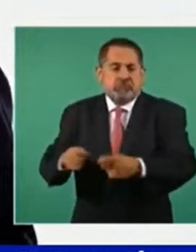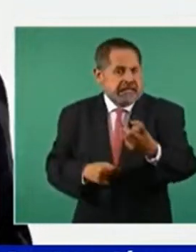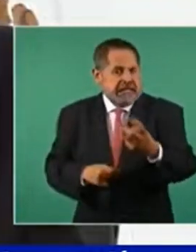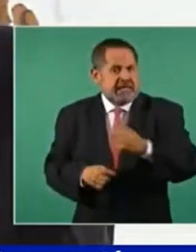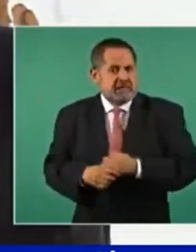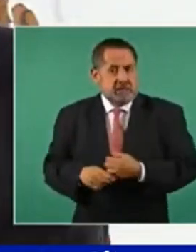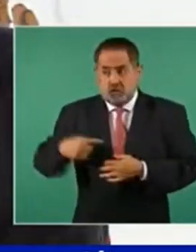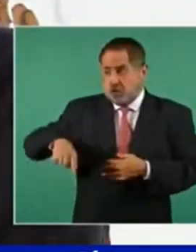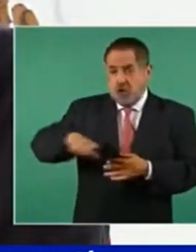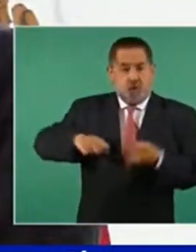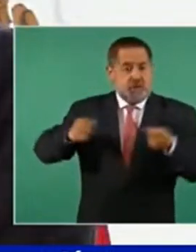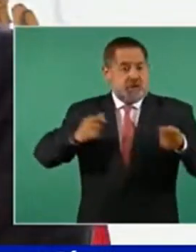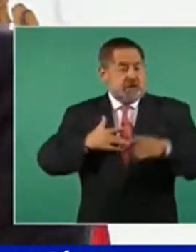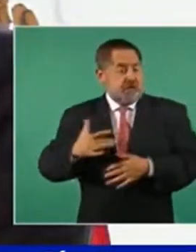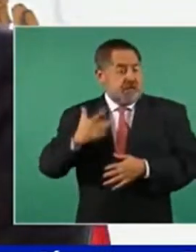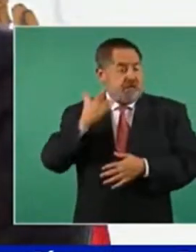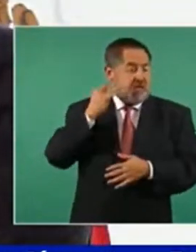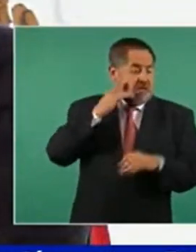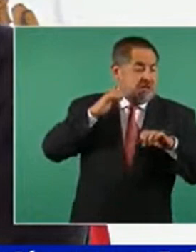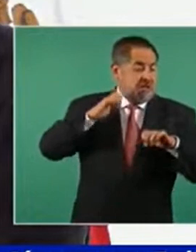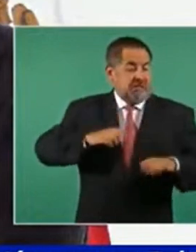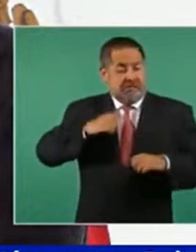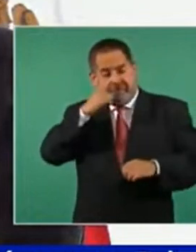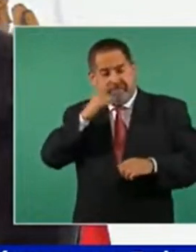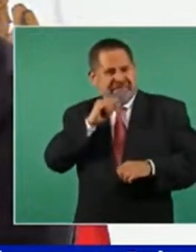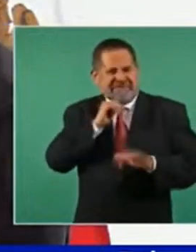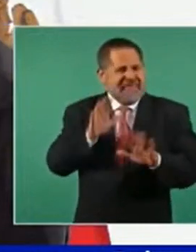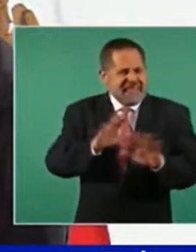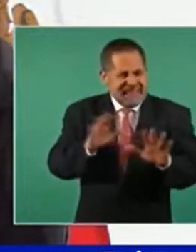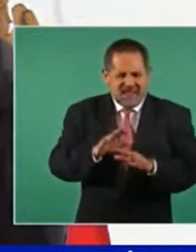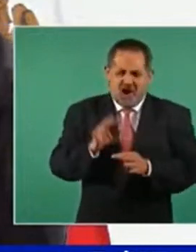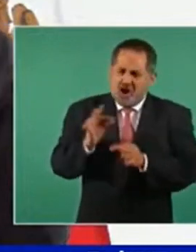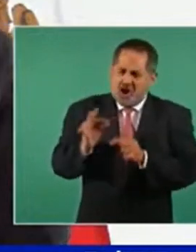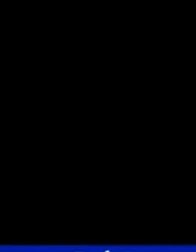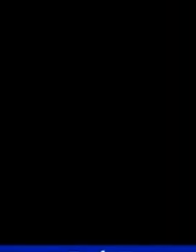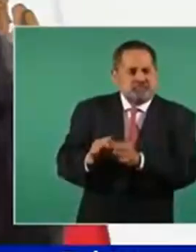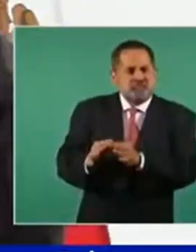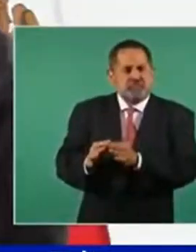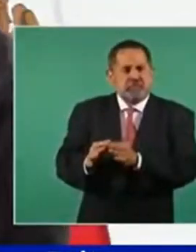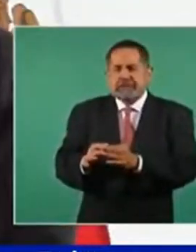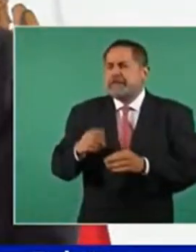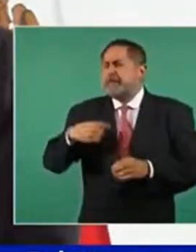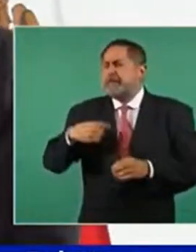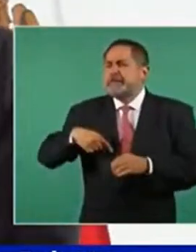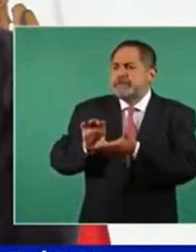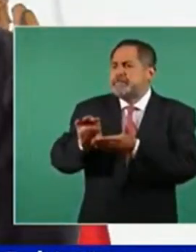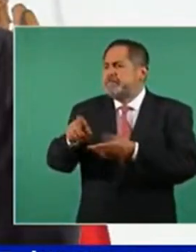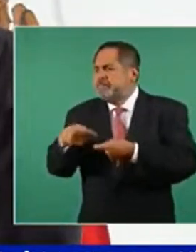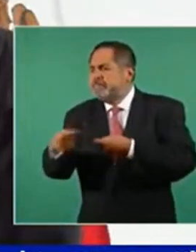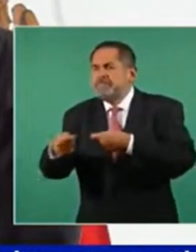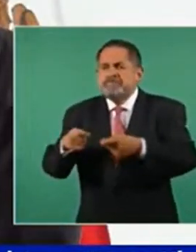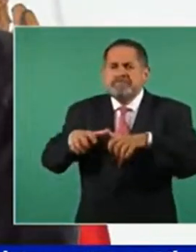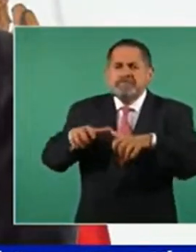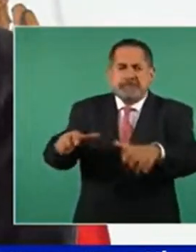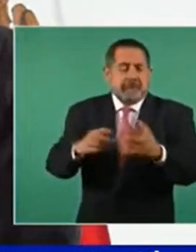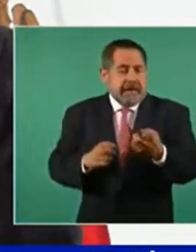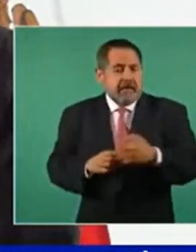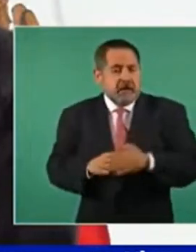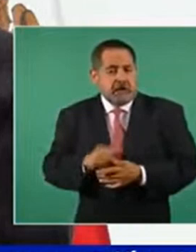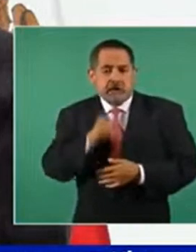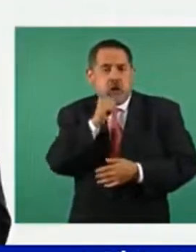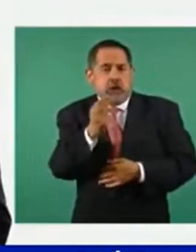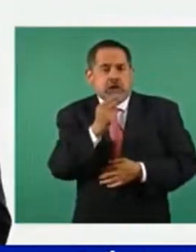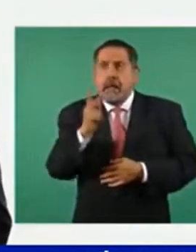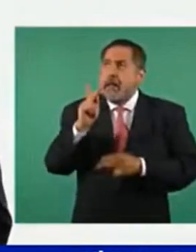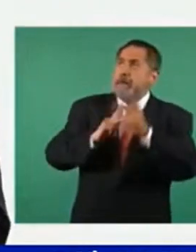ver, la recaudación fiscal en México mantiene uno de los más bajos promedios de los países que